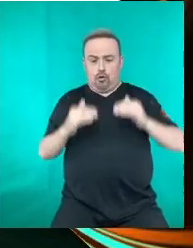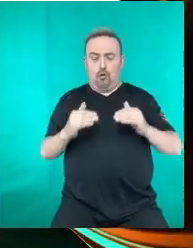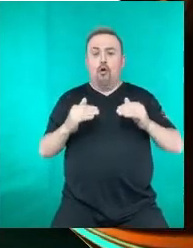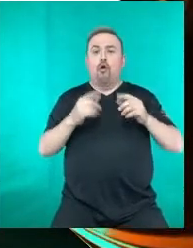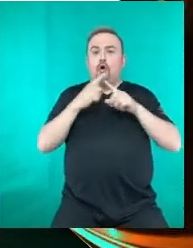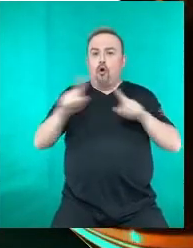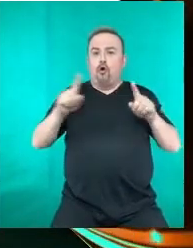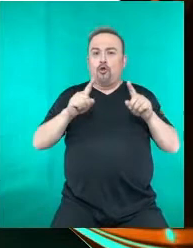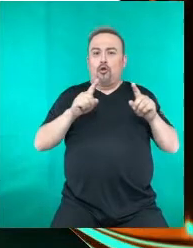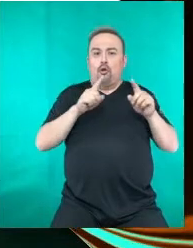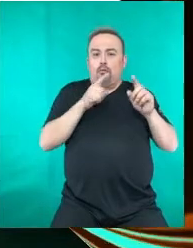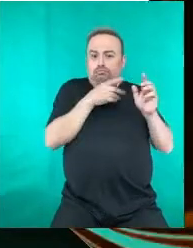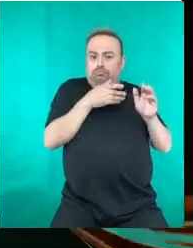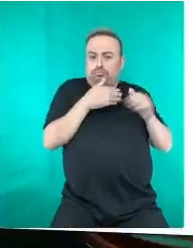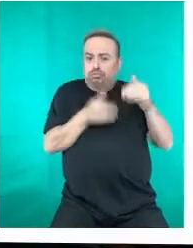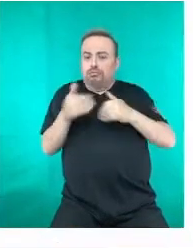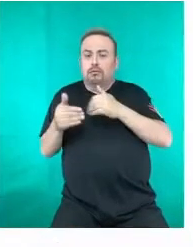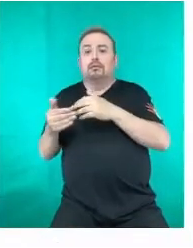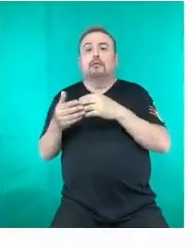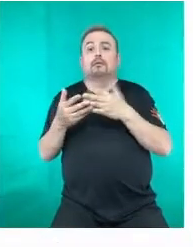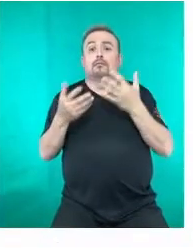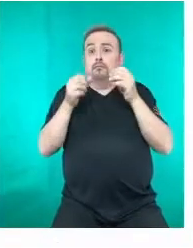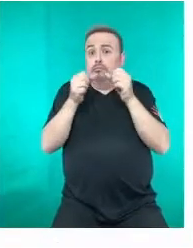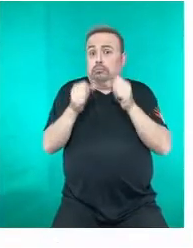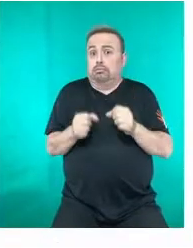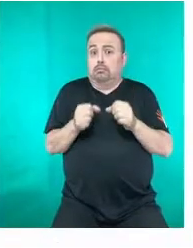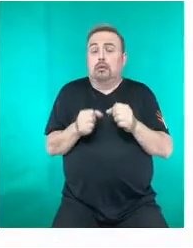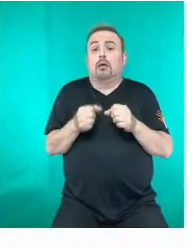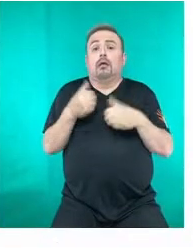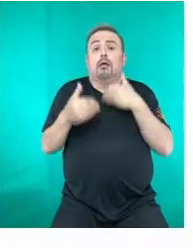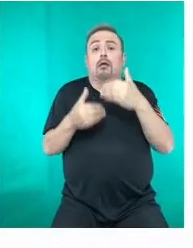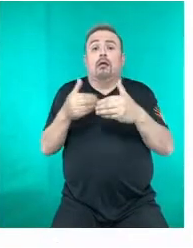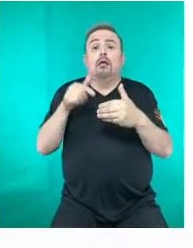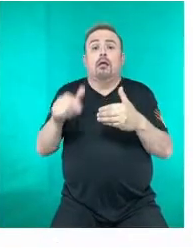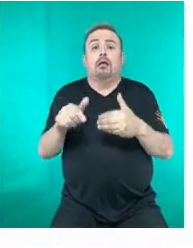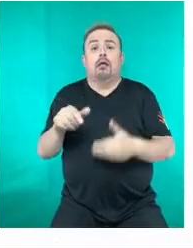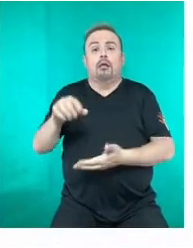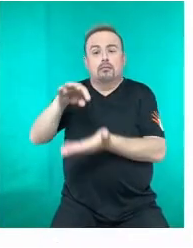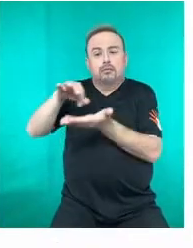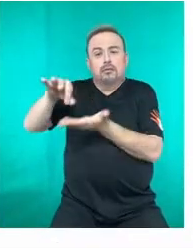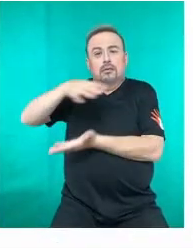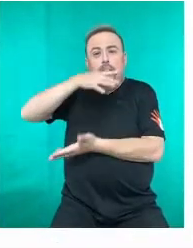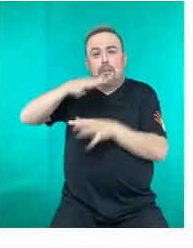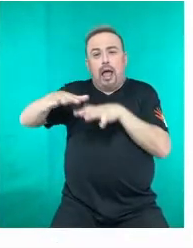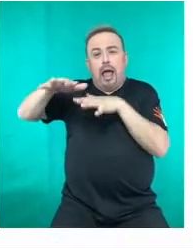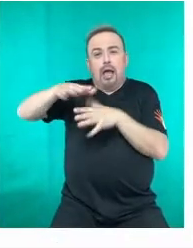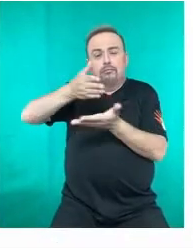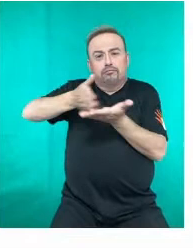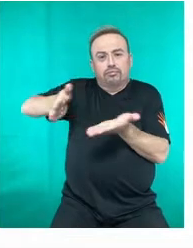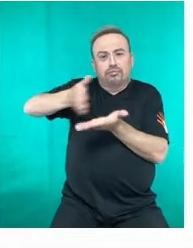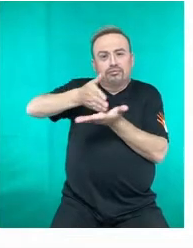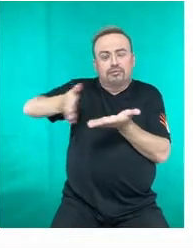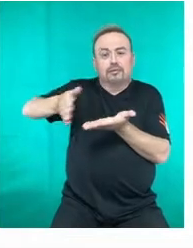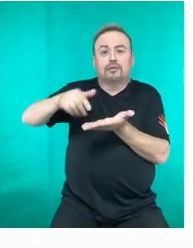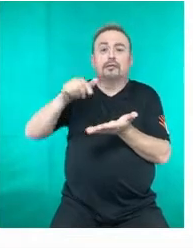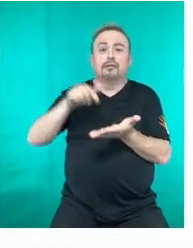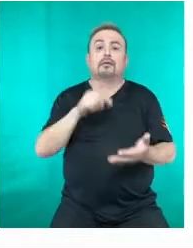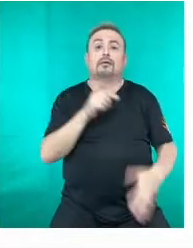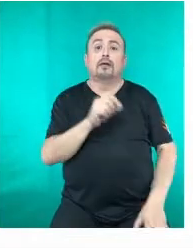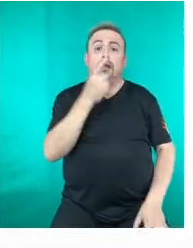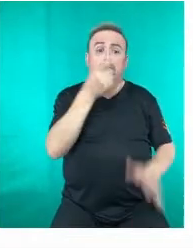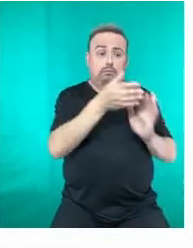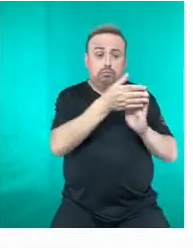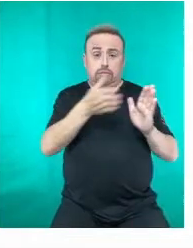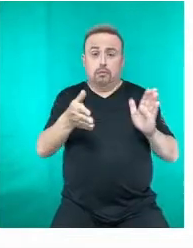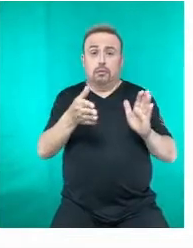proceso posible para un proceso de desalinización, en donde en una primera etapa que se